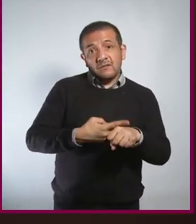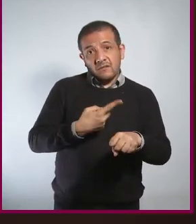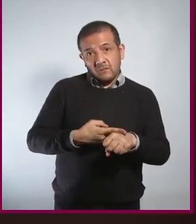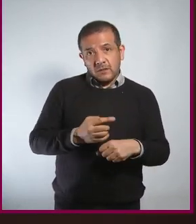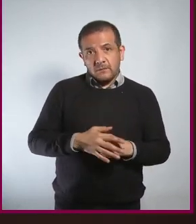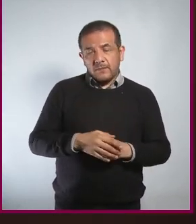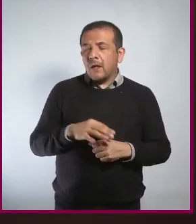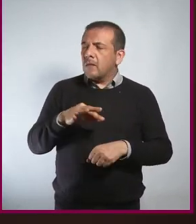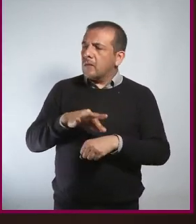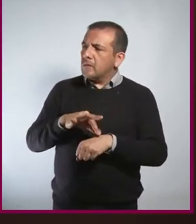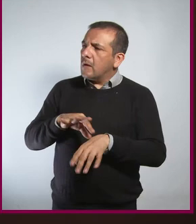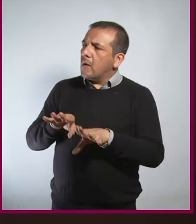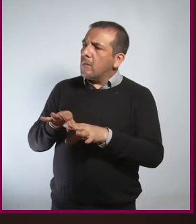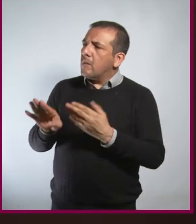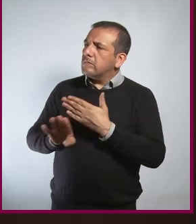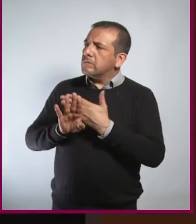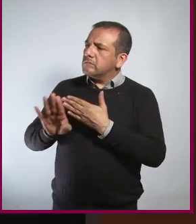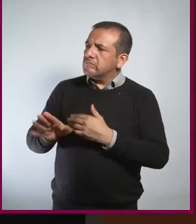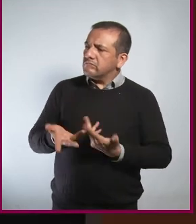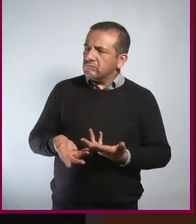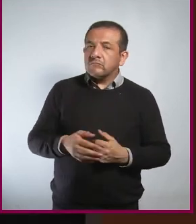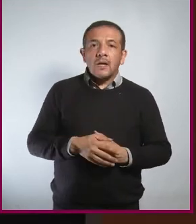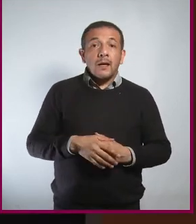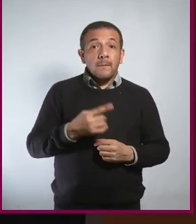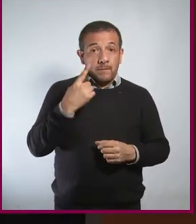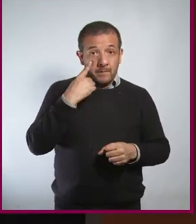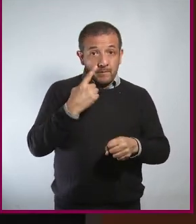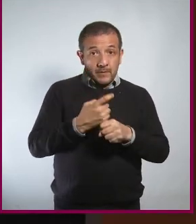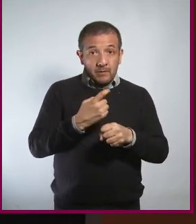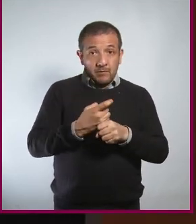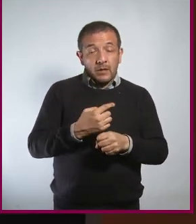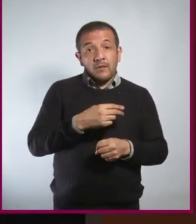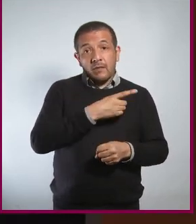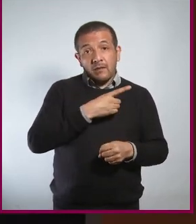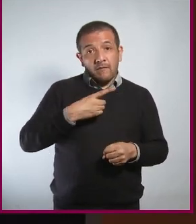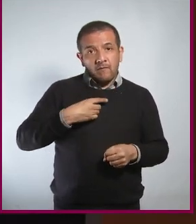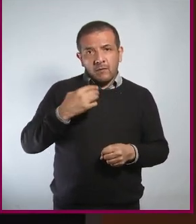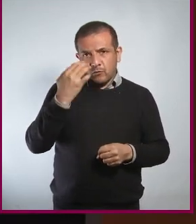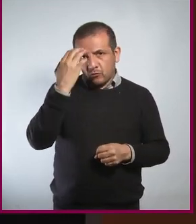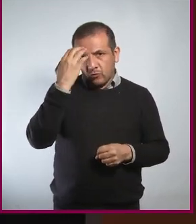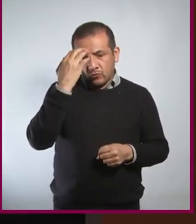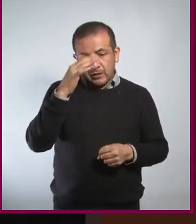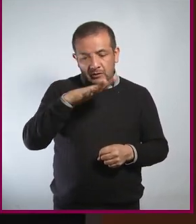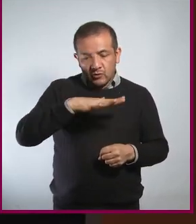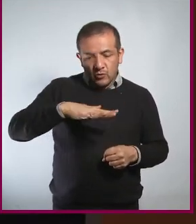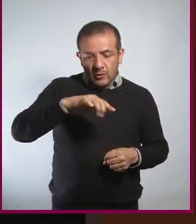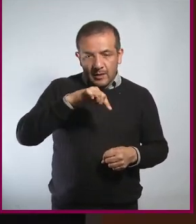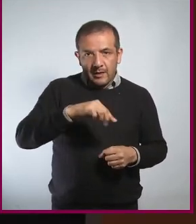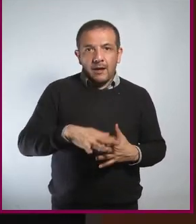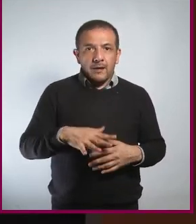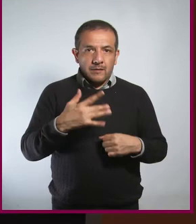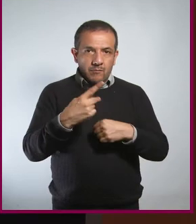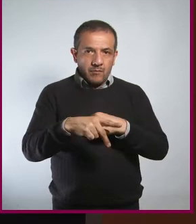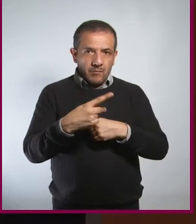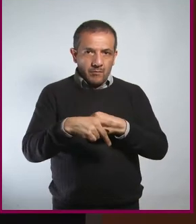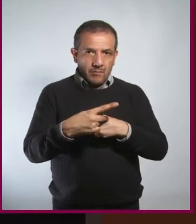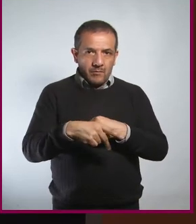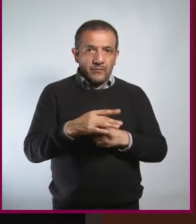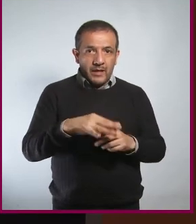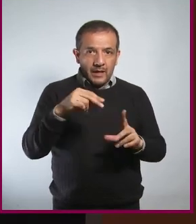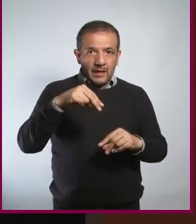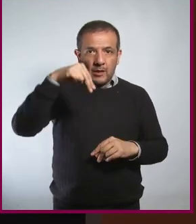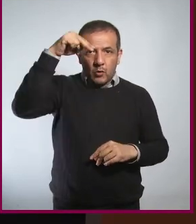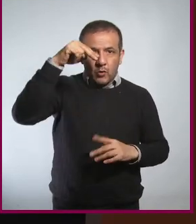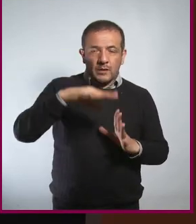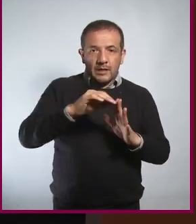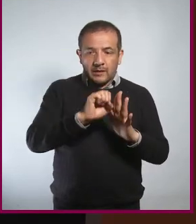Doctor, ¿cómo se pueden prevenir? En primer lugar, estar conscientes de las zonas en donde existe el riesgo, entonces al menos para las zonas norteñas